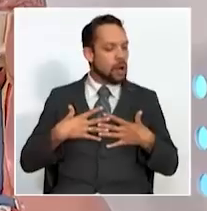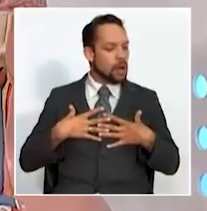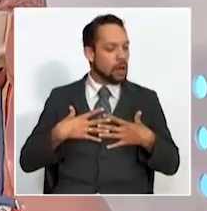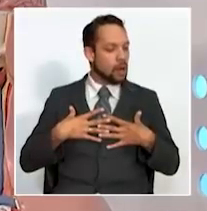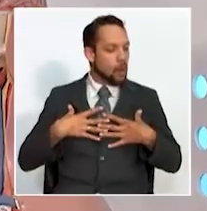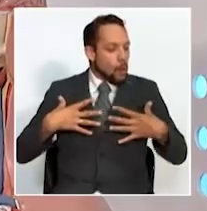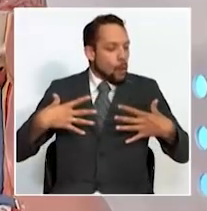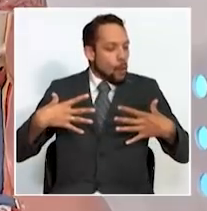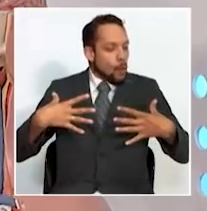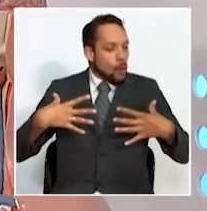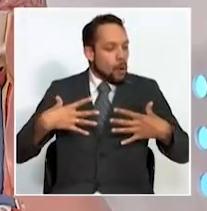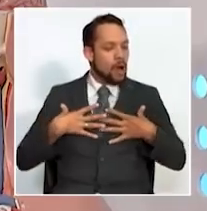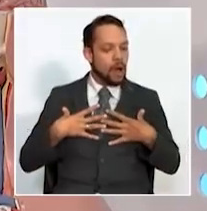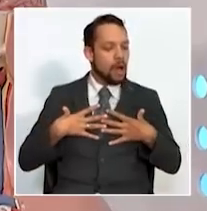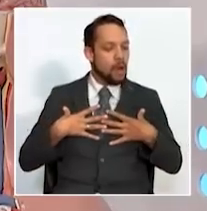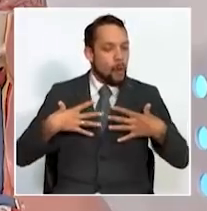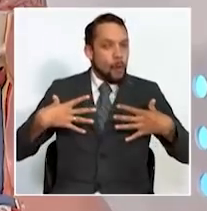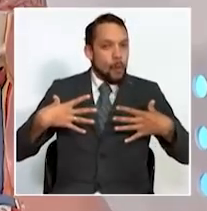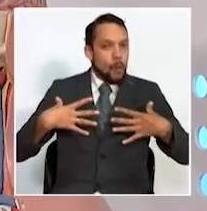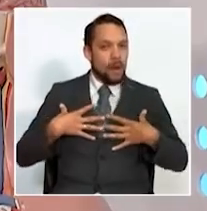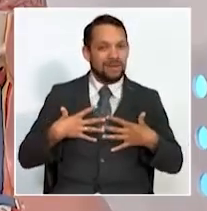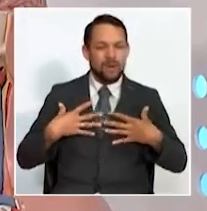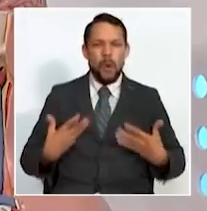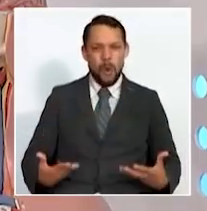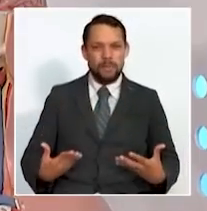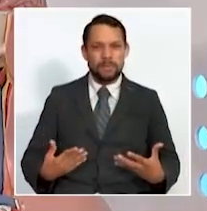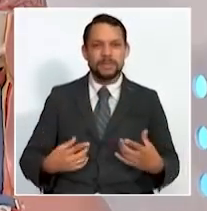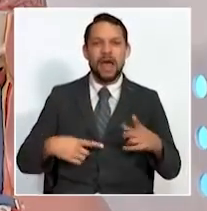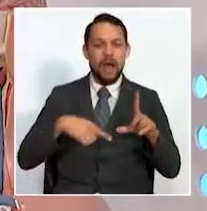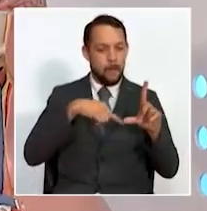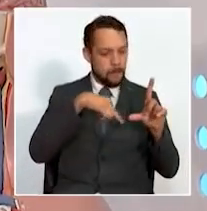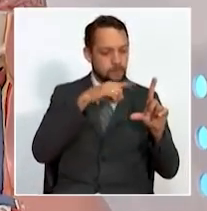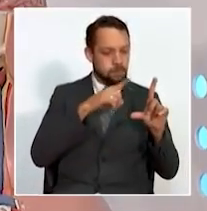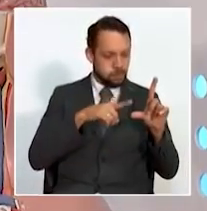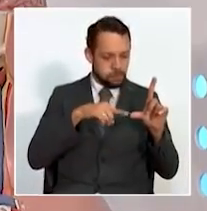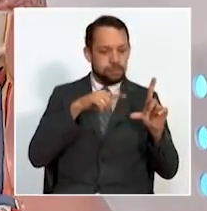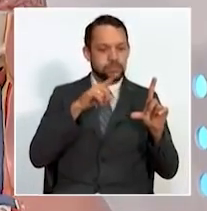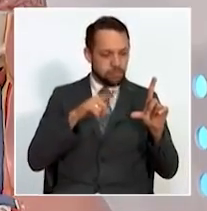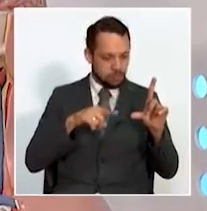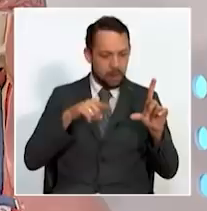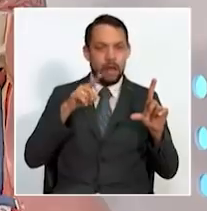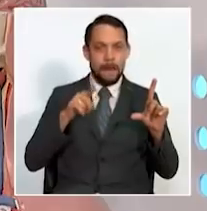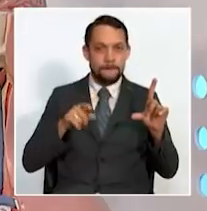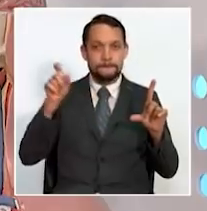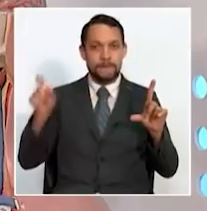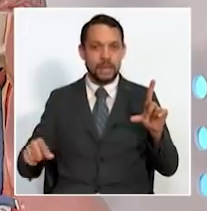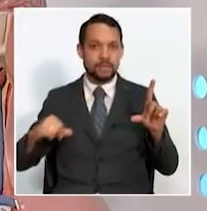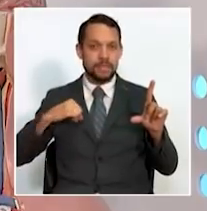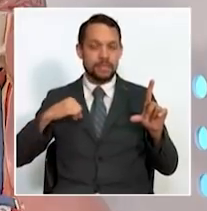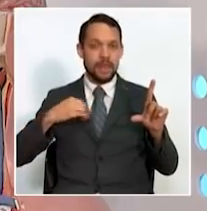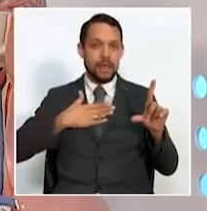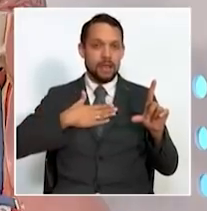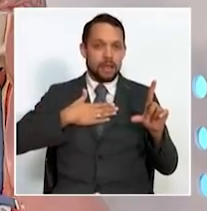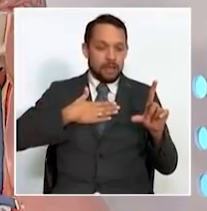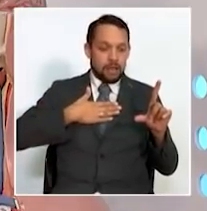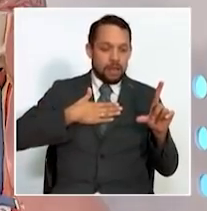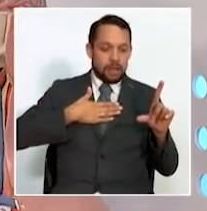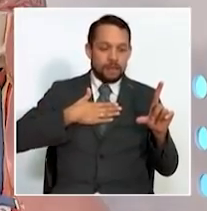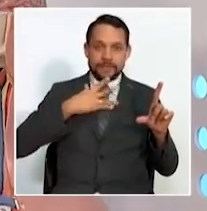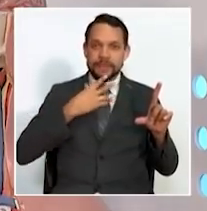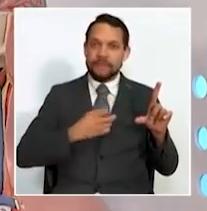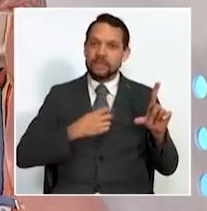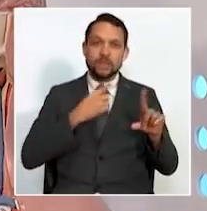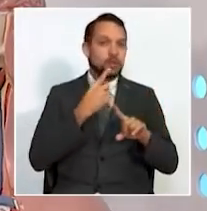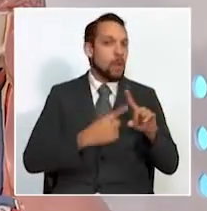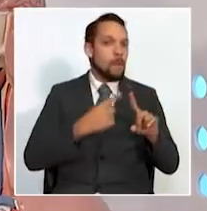lo expulsa. Y ahí lo vemos con unas curvas. Y el paciente con asma podemos encontrar que tiene esa dificultad para hacer